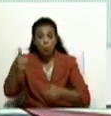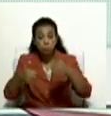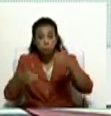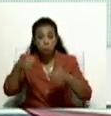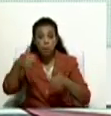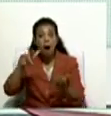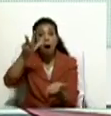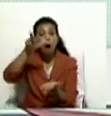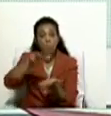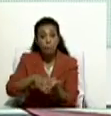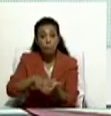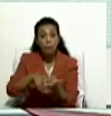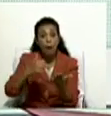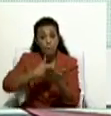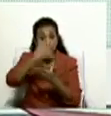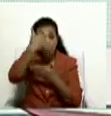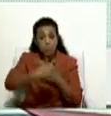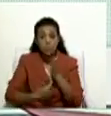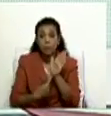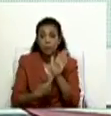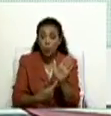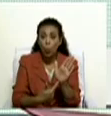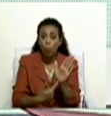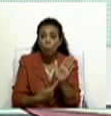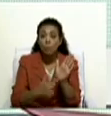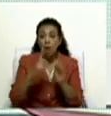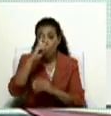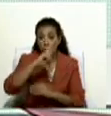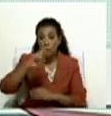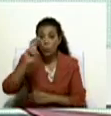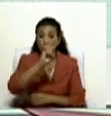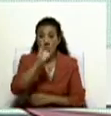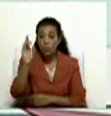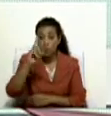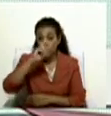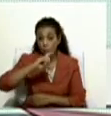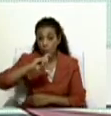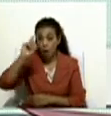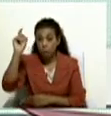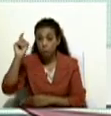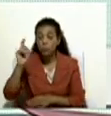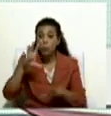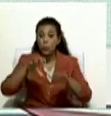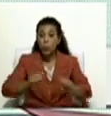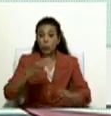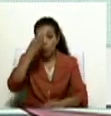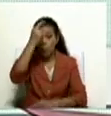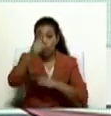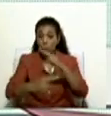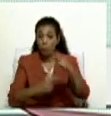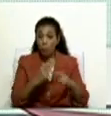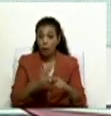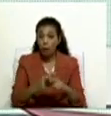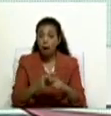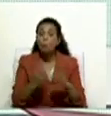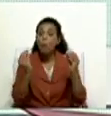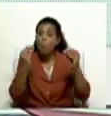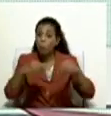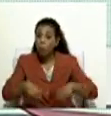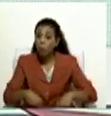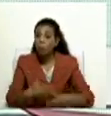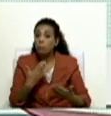aprobar el proyecto presentado en conmemoración al Bicentenario de la toma de Puerto cabello de conformidad con lo que está